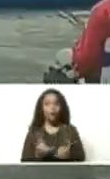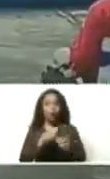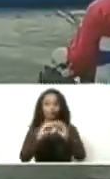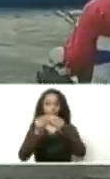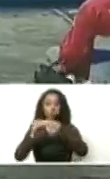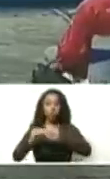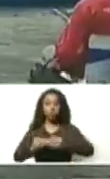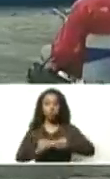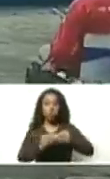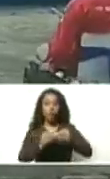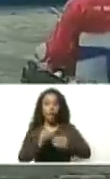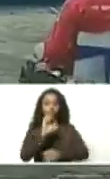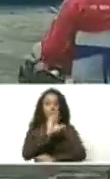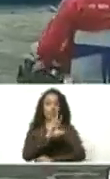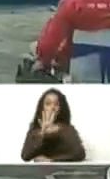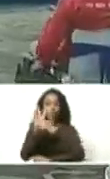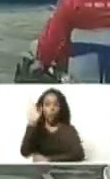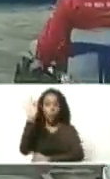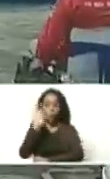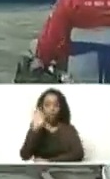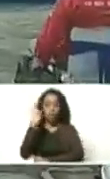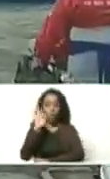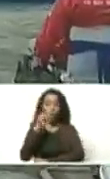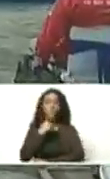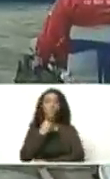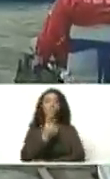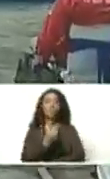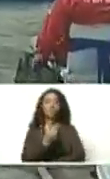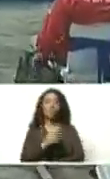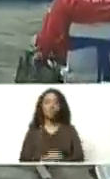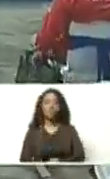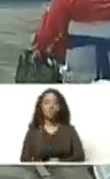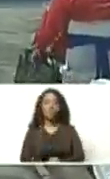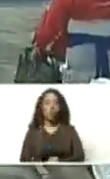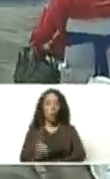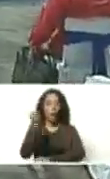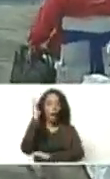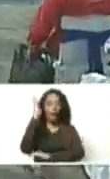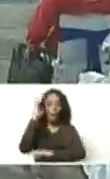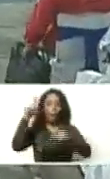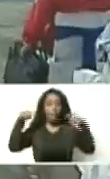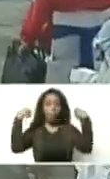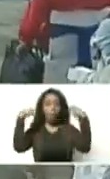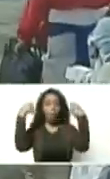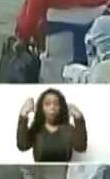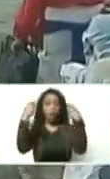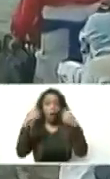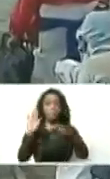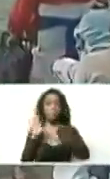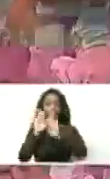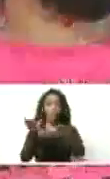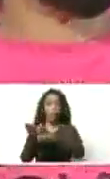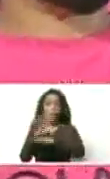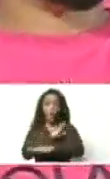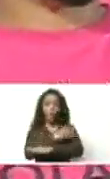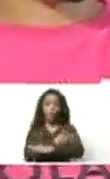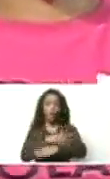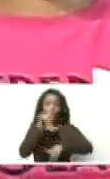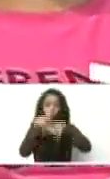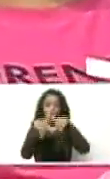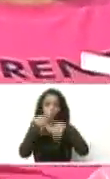rehacer el 35% de las vocerías con las asambleas populares apoyados por el Poder